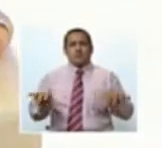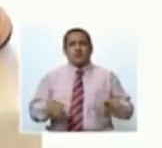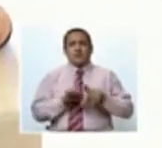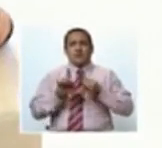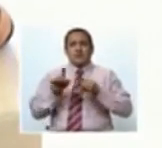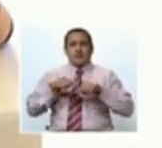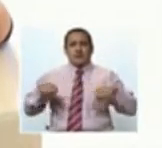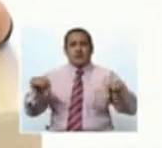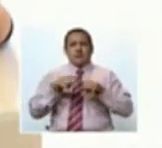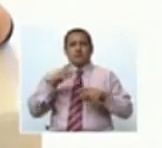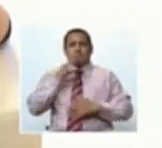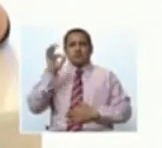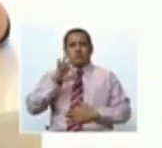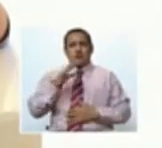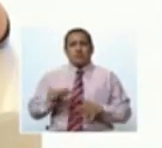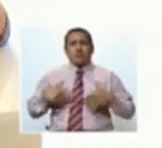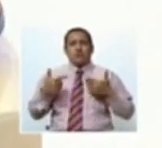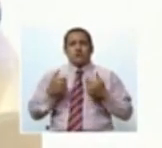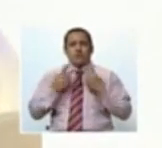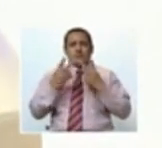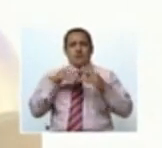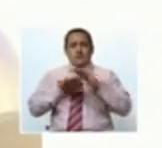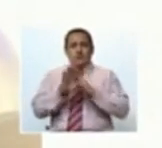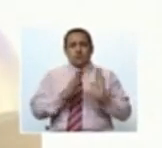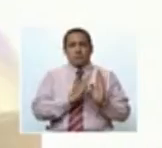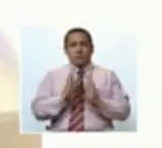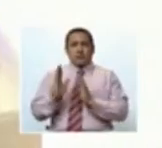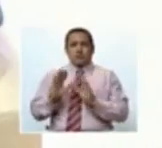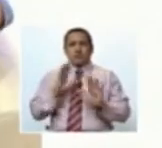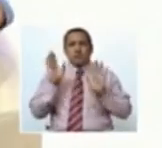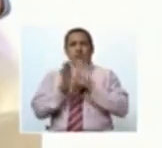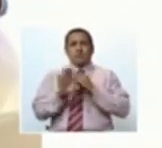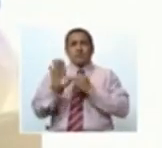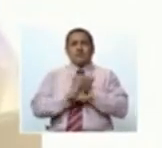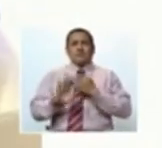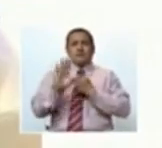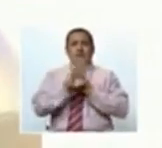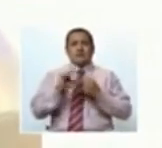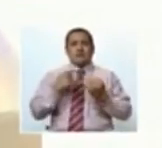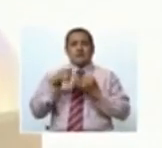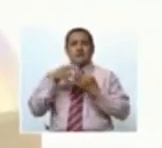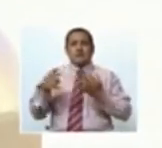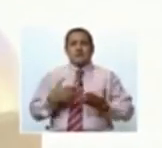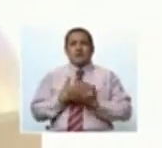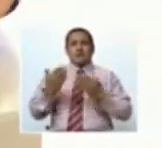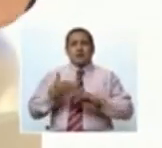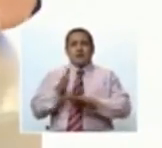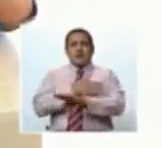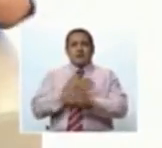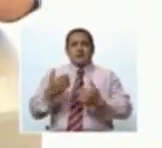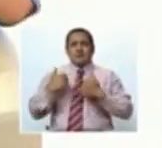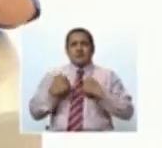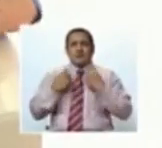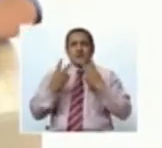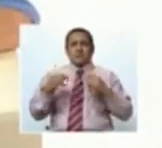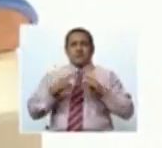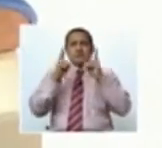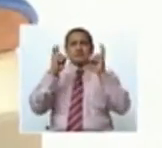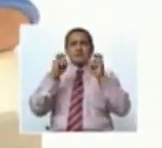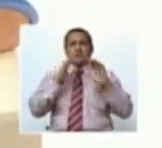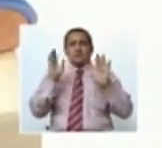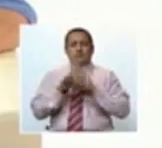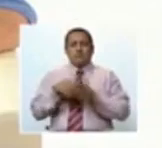hecho, entonces él tampoco ha podido en ese proceso defenderse respecto a la pretensión o